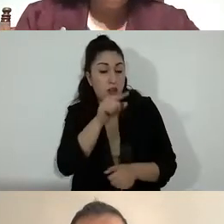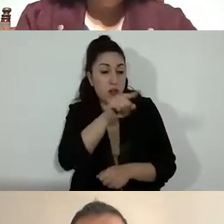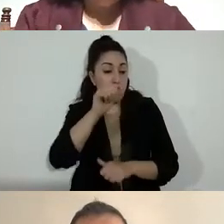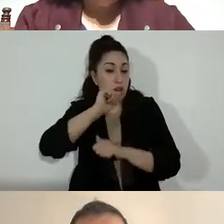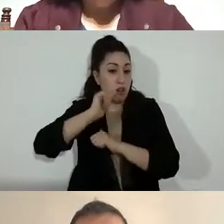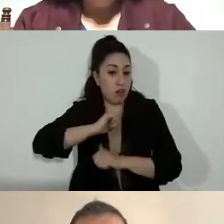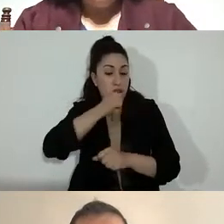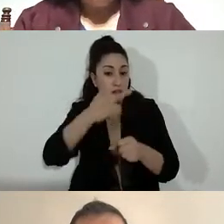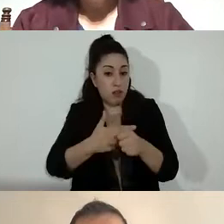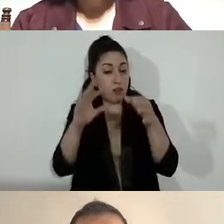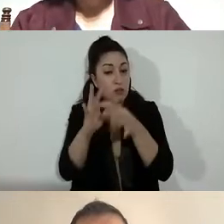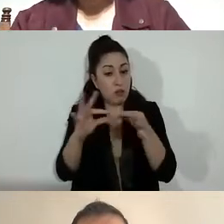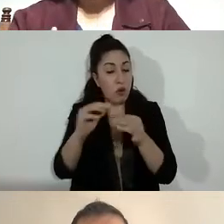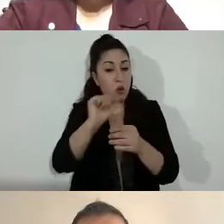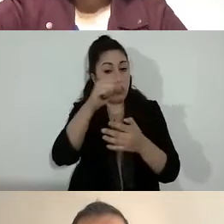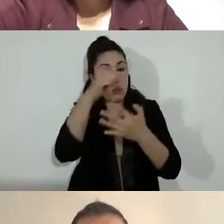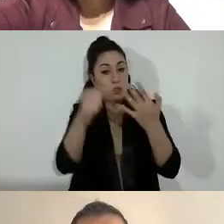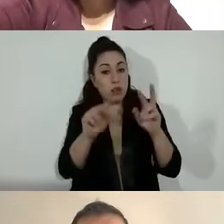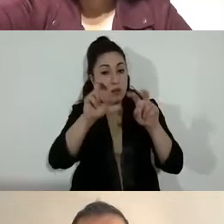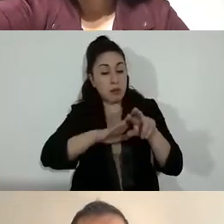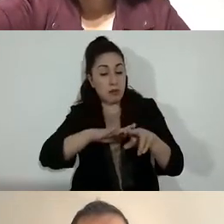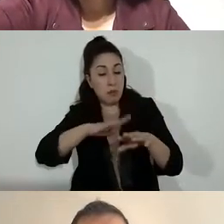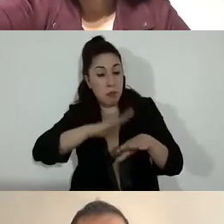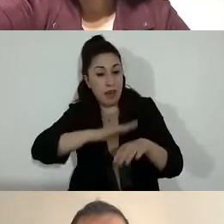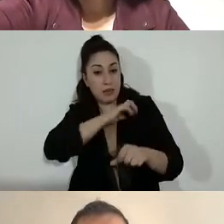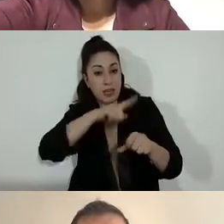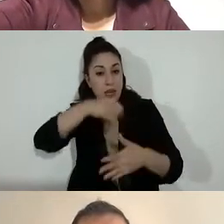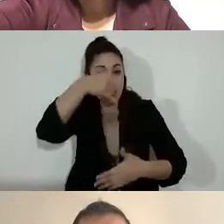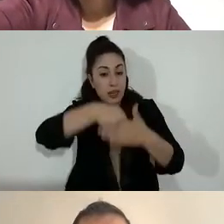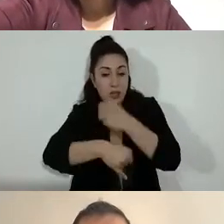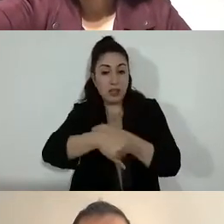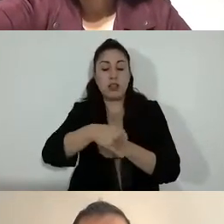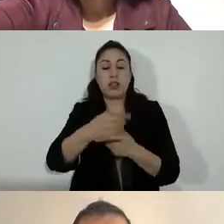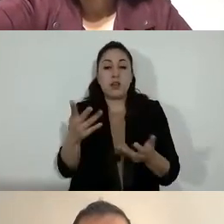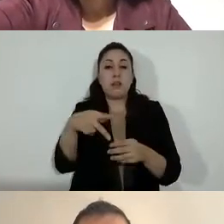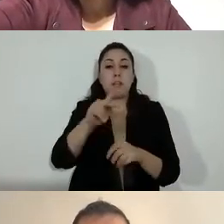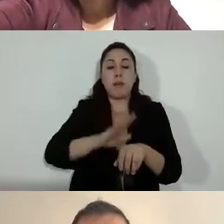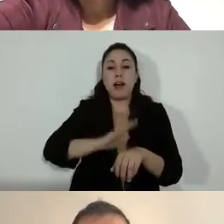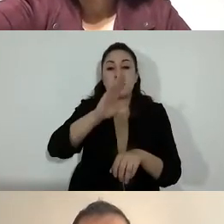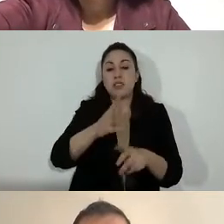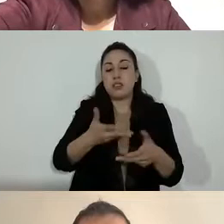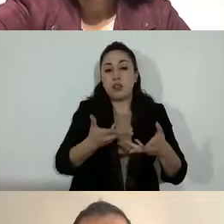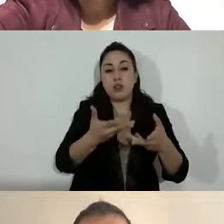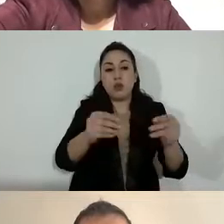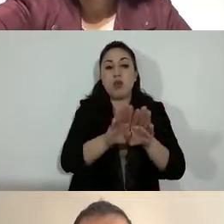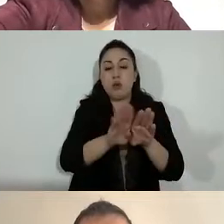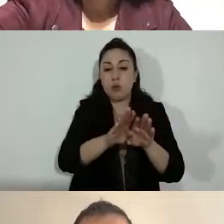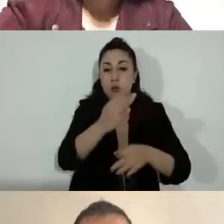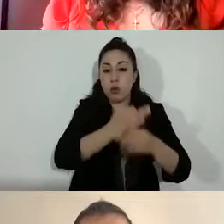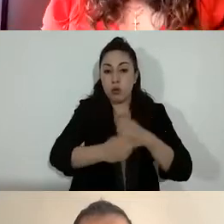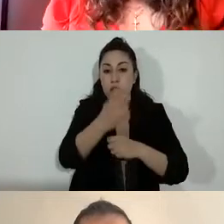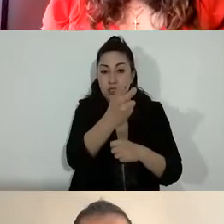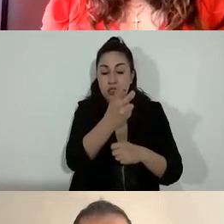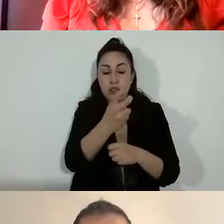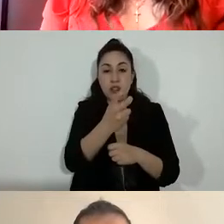explicaciones puntuales de algunos aspectos que tengan que ver con la ejecución de los presupuestos, de los informes